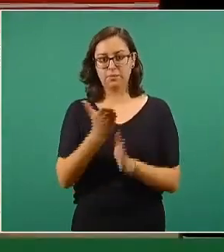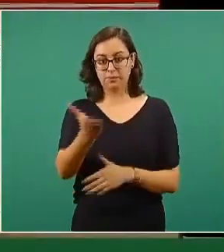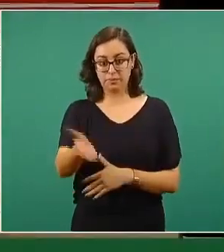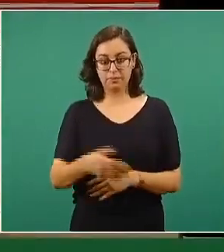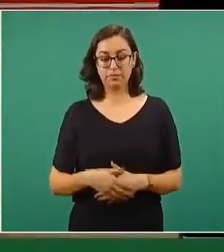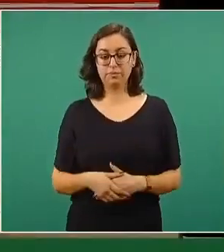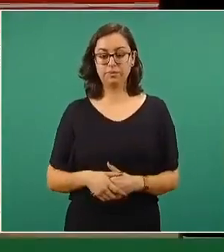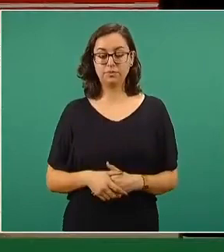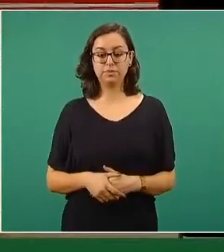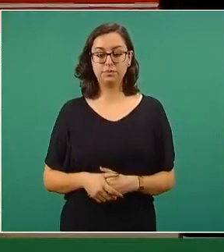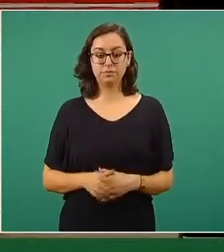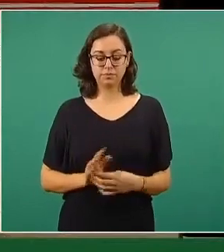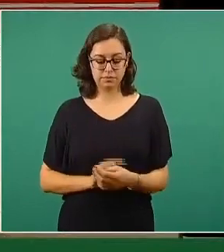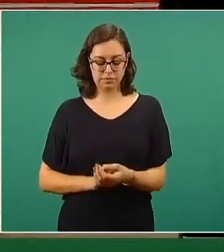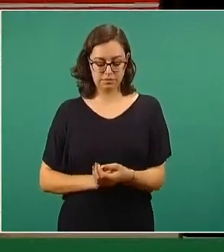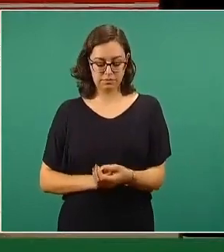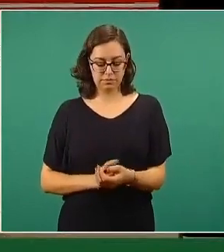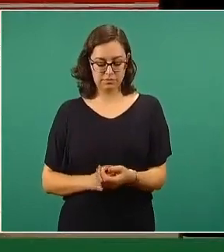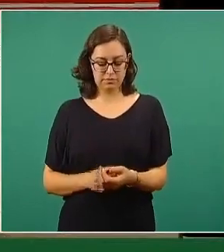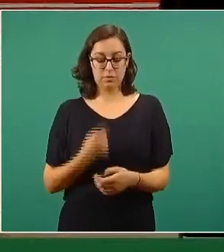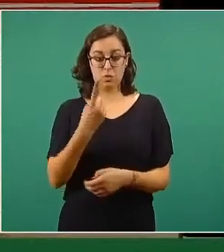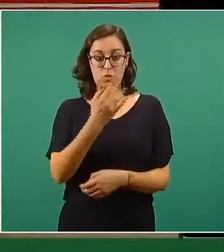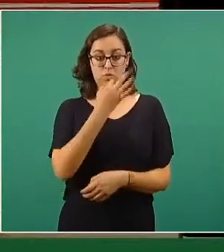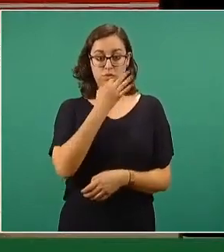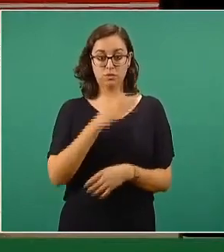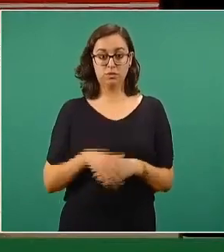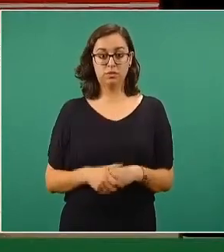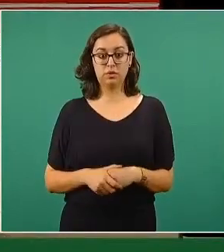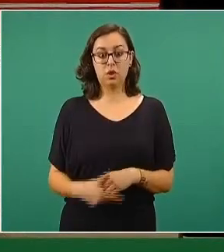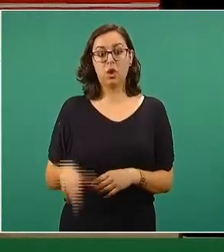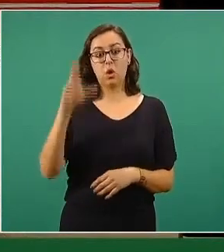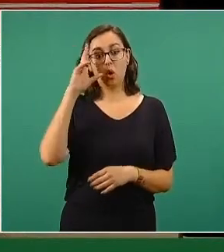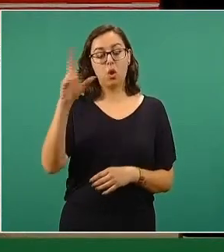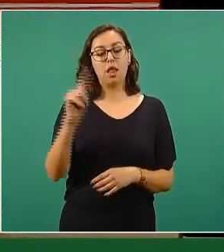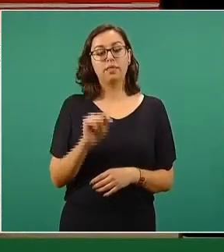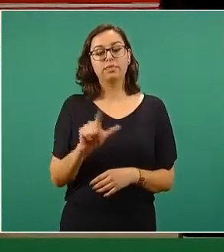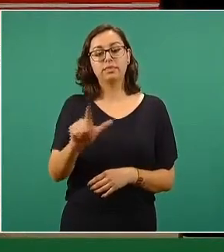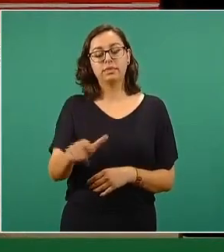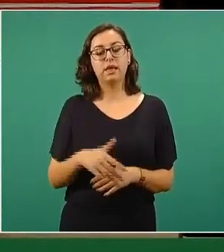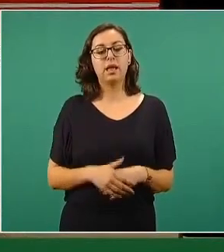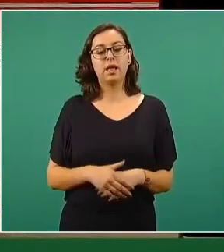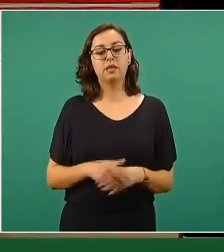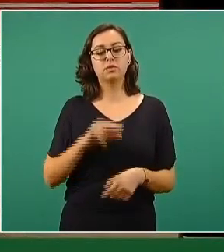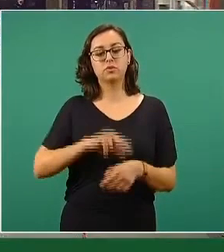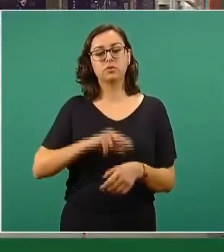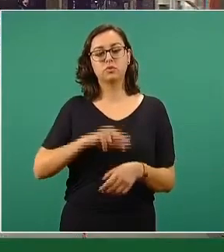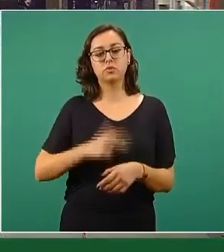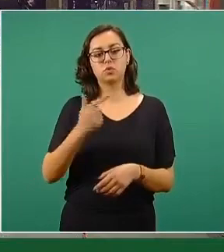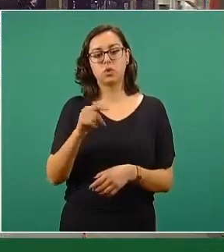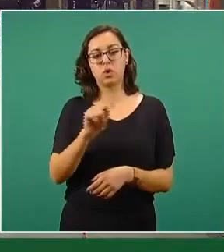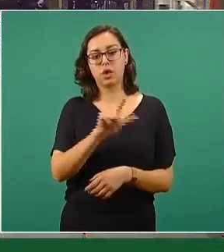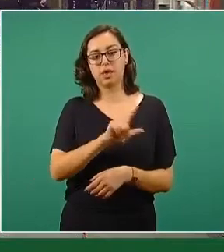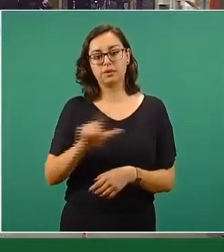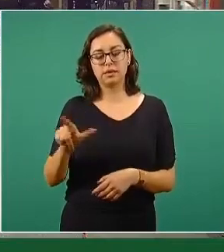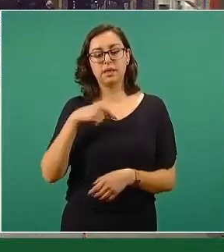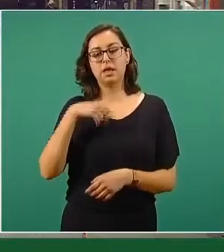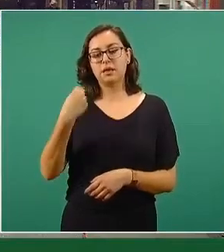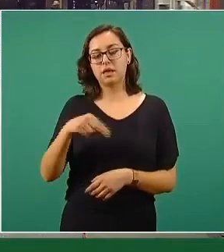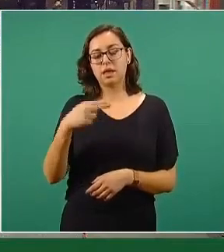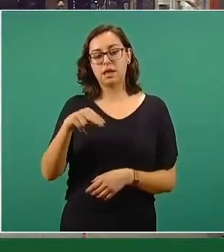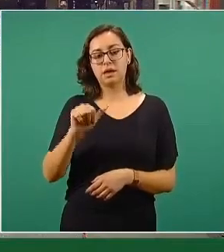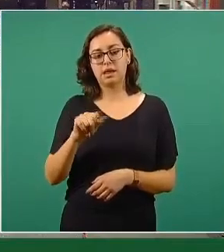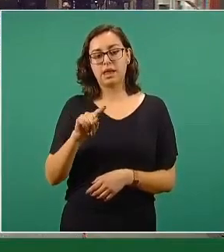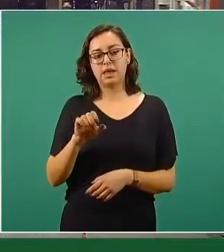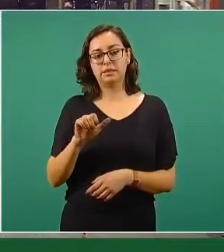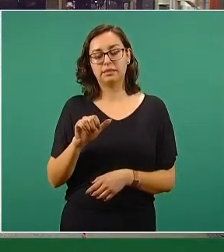compañera. Nos queda 1 minuto. Sí. Hola, ¿qué tal, doctor López-Gatell? Natalia Cano, de la agencia France Press.